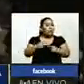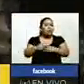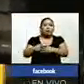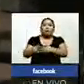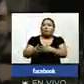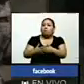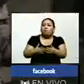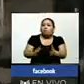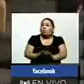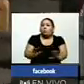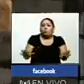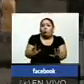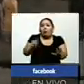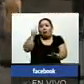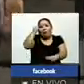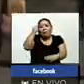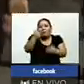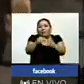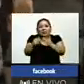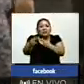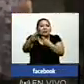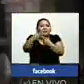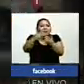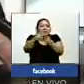importar las ideologías.